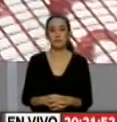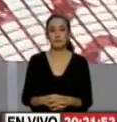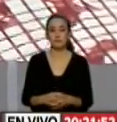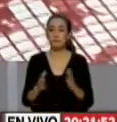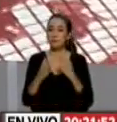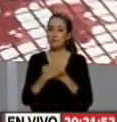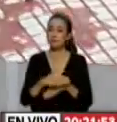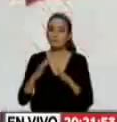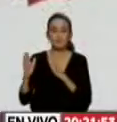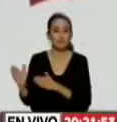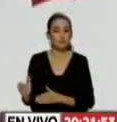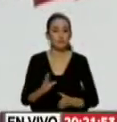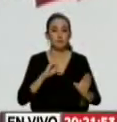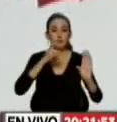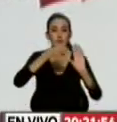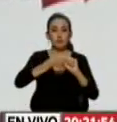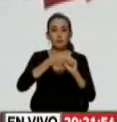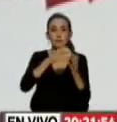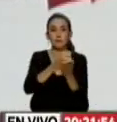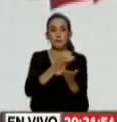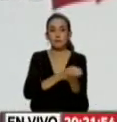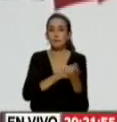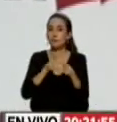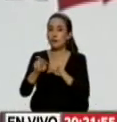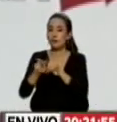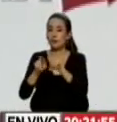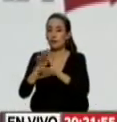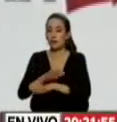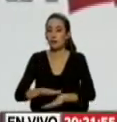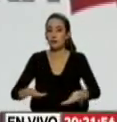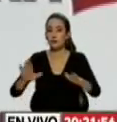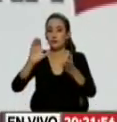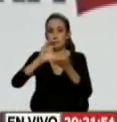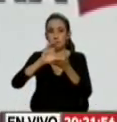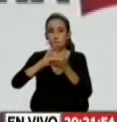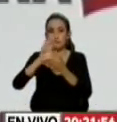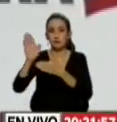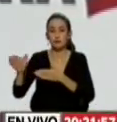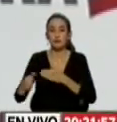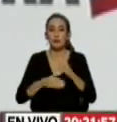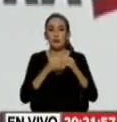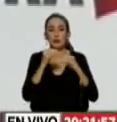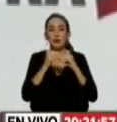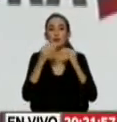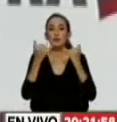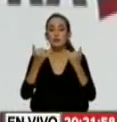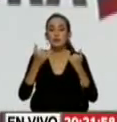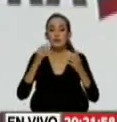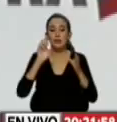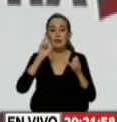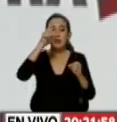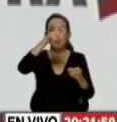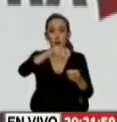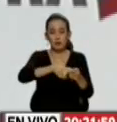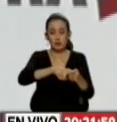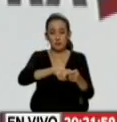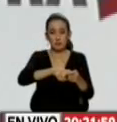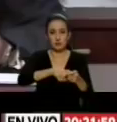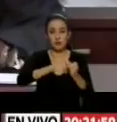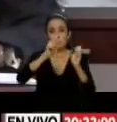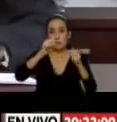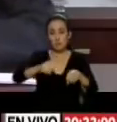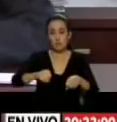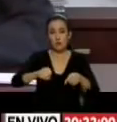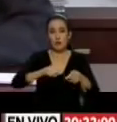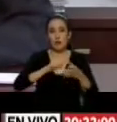plazo de postulación del concurso público de méritos, impugnación ciudadana y control social para acceder a uno de los cupos de formación inicial para